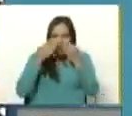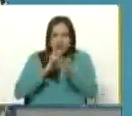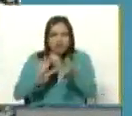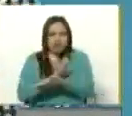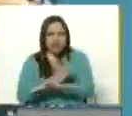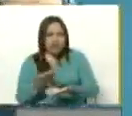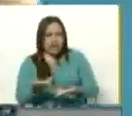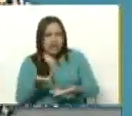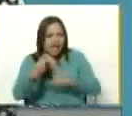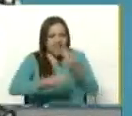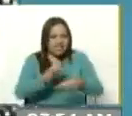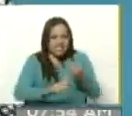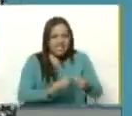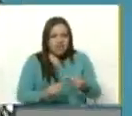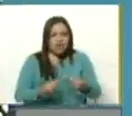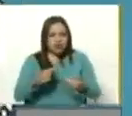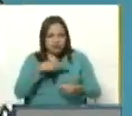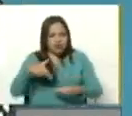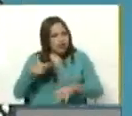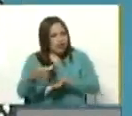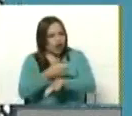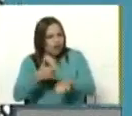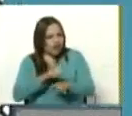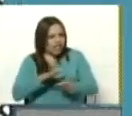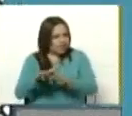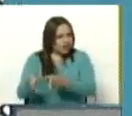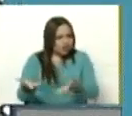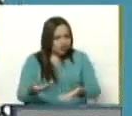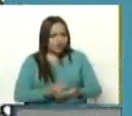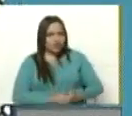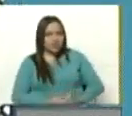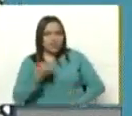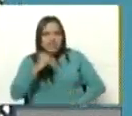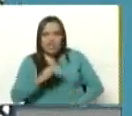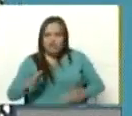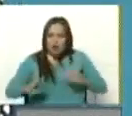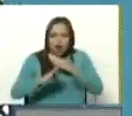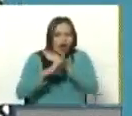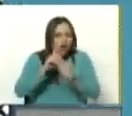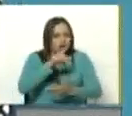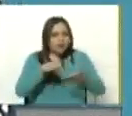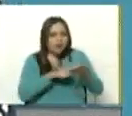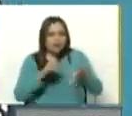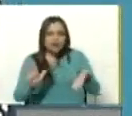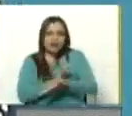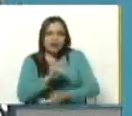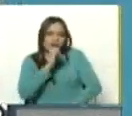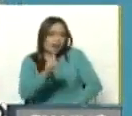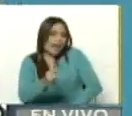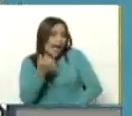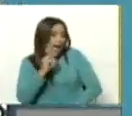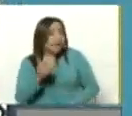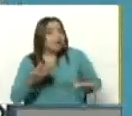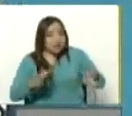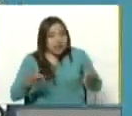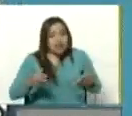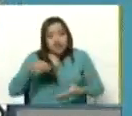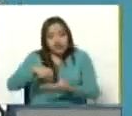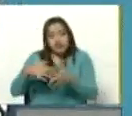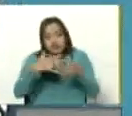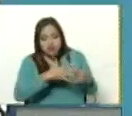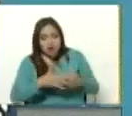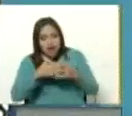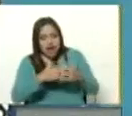está pasando y lo que está haciendo nuestro gobierno y una censura total. Da miedo. Y aquí hay un